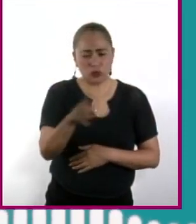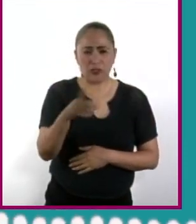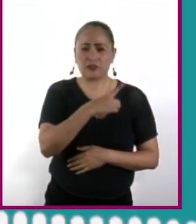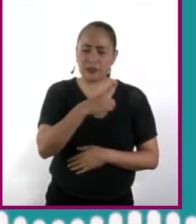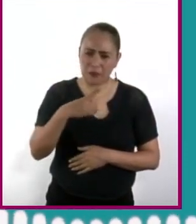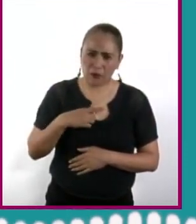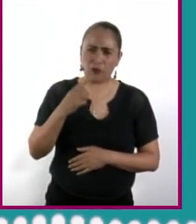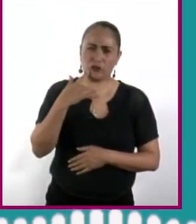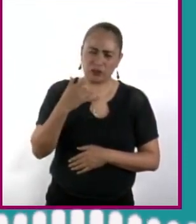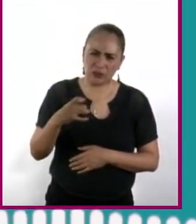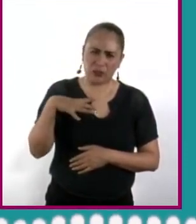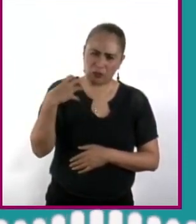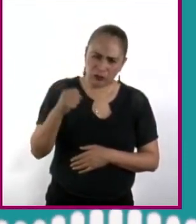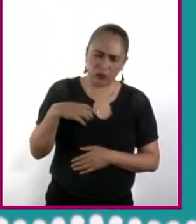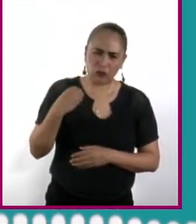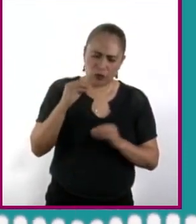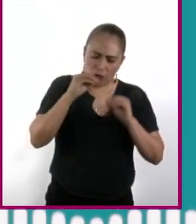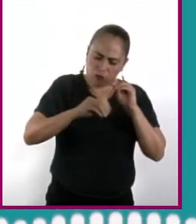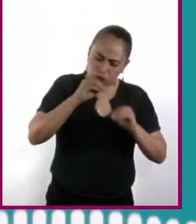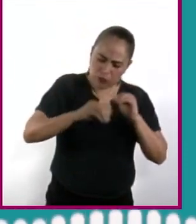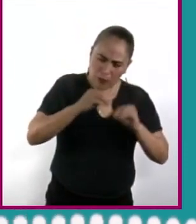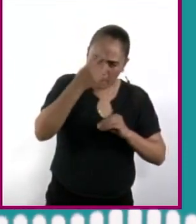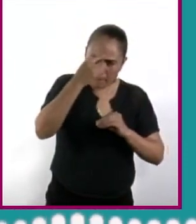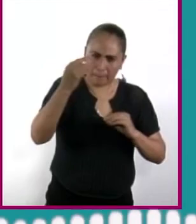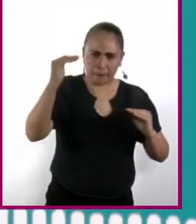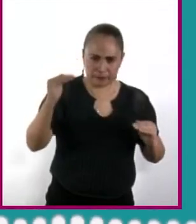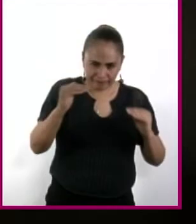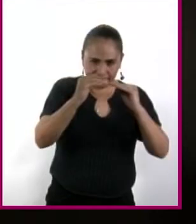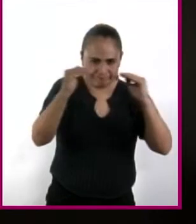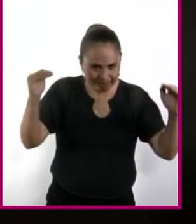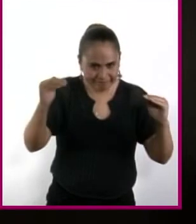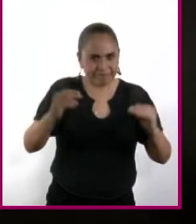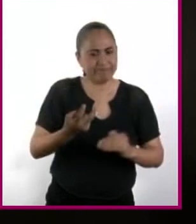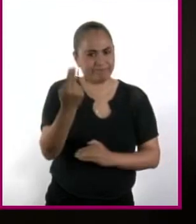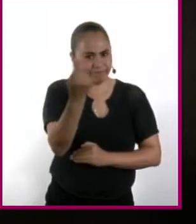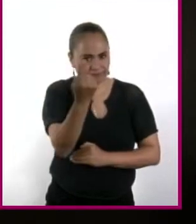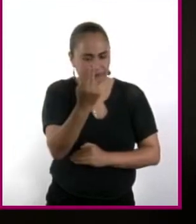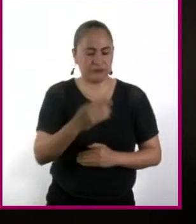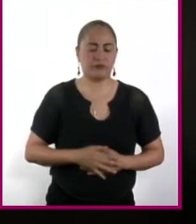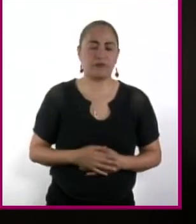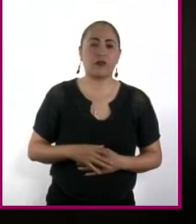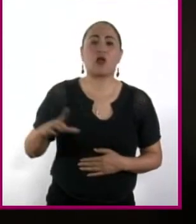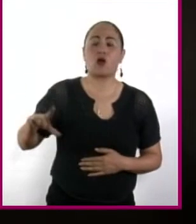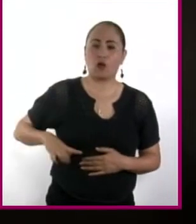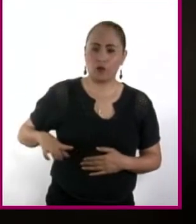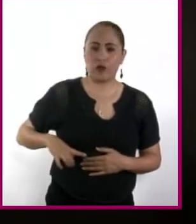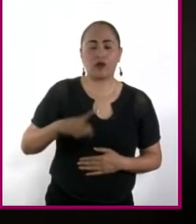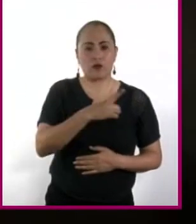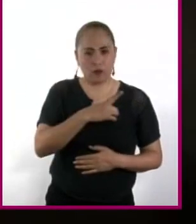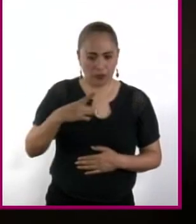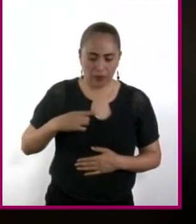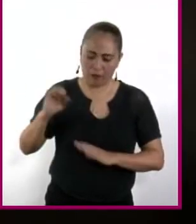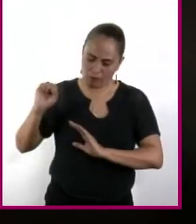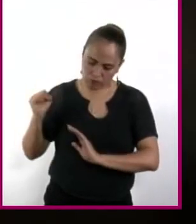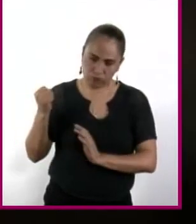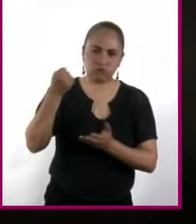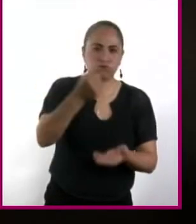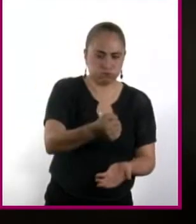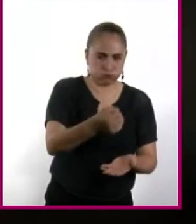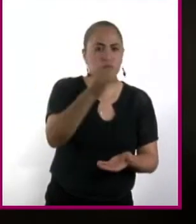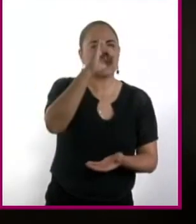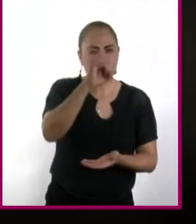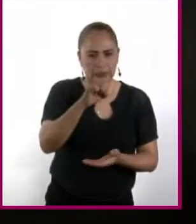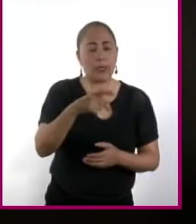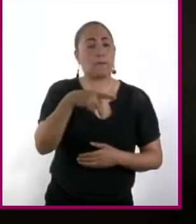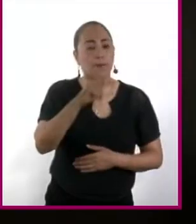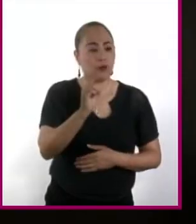granito de arena para acabar con la inequidad. El gobierno tiene que invertirle más, pero tú y yo